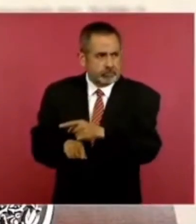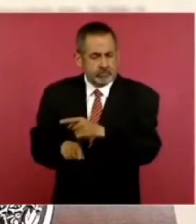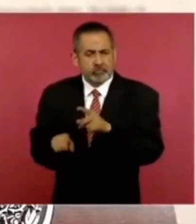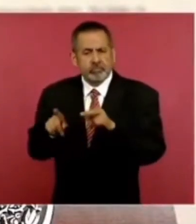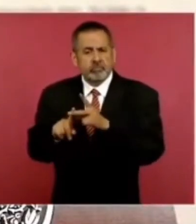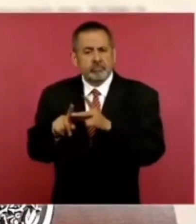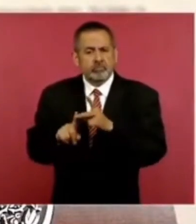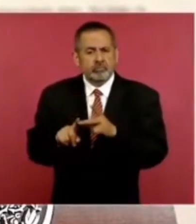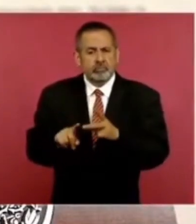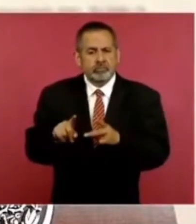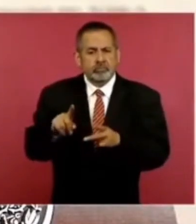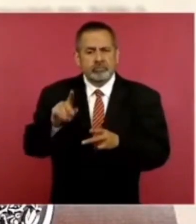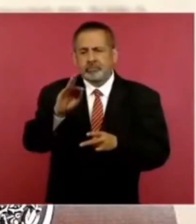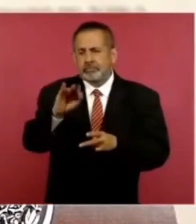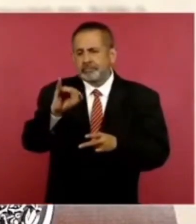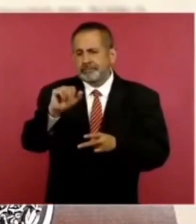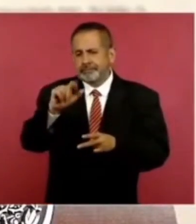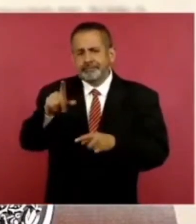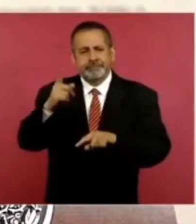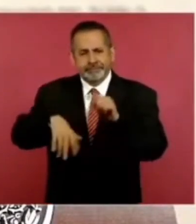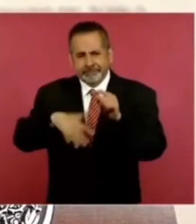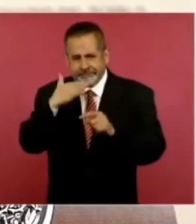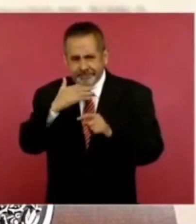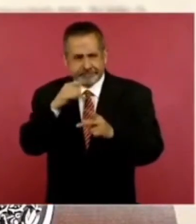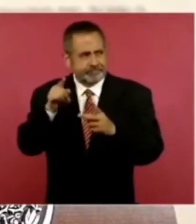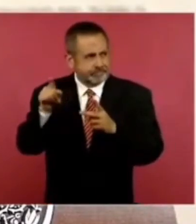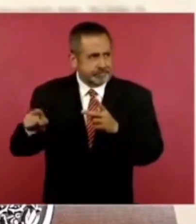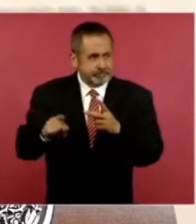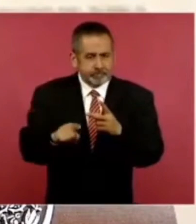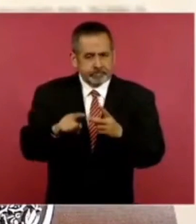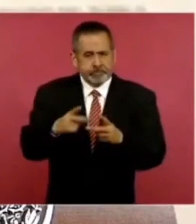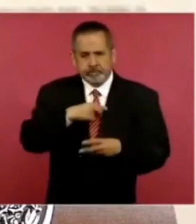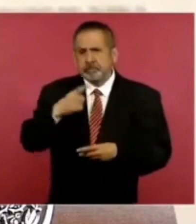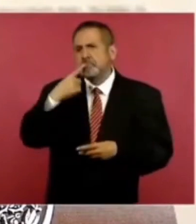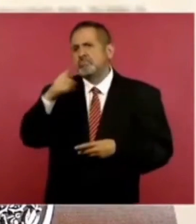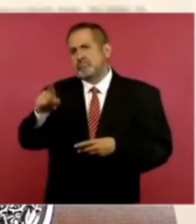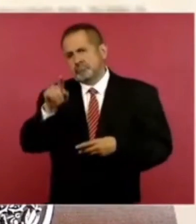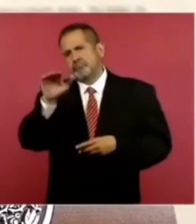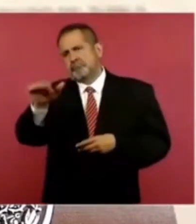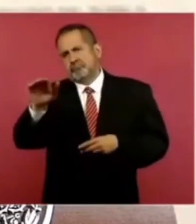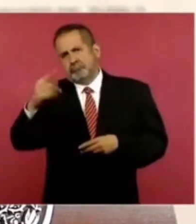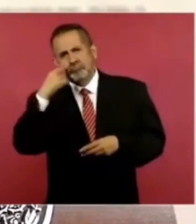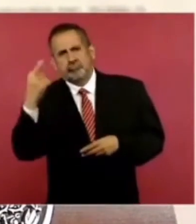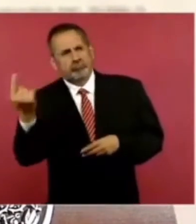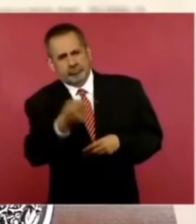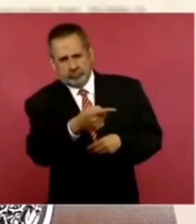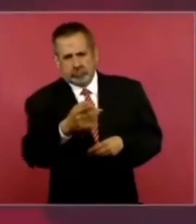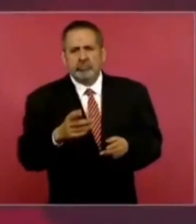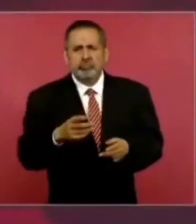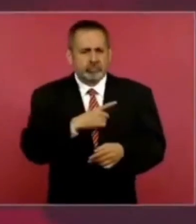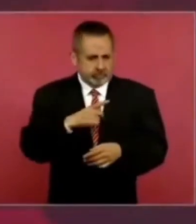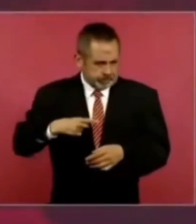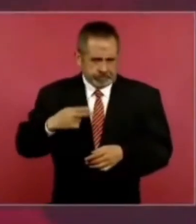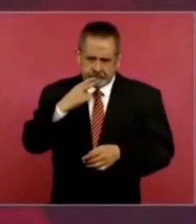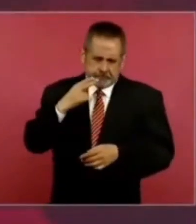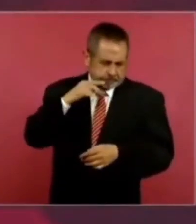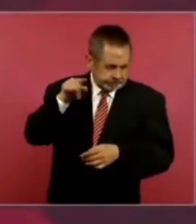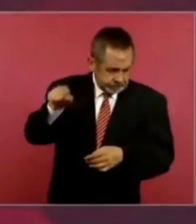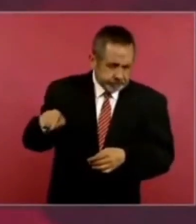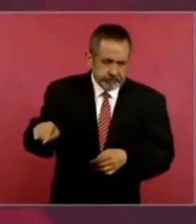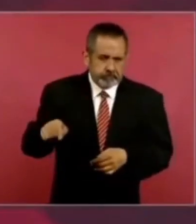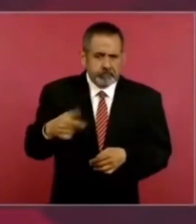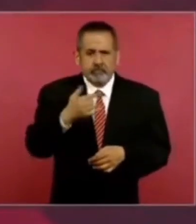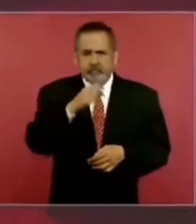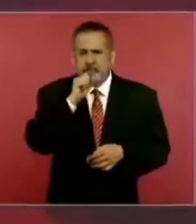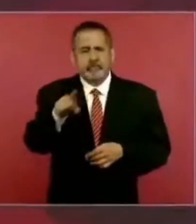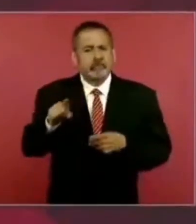la Fiscalía Anticorrupción, que hay que hacer uso de estas instituciones y